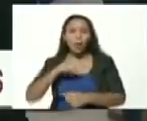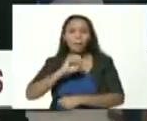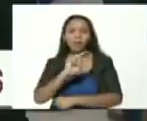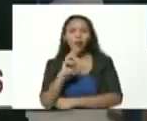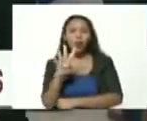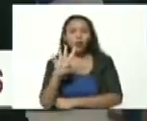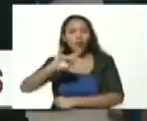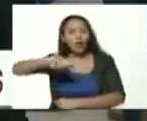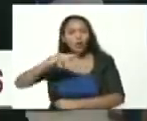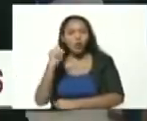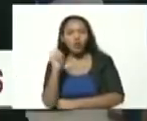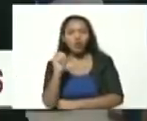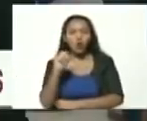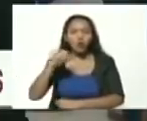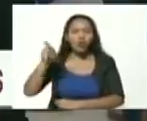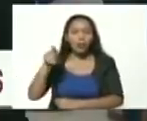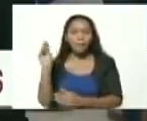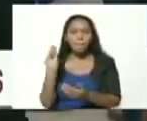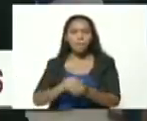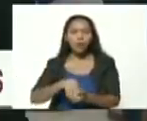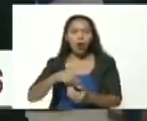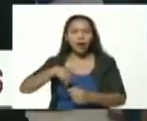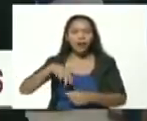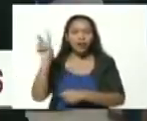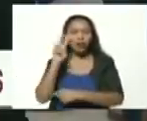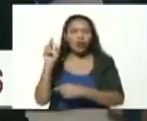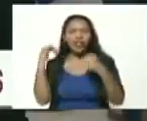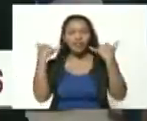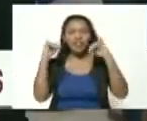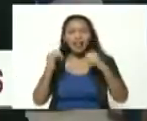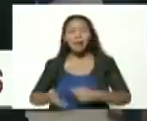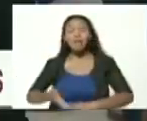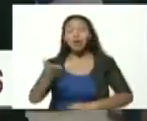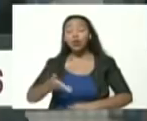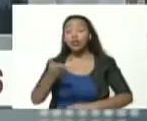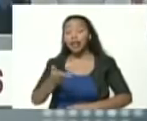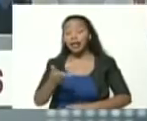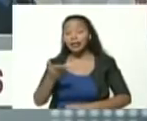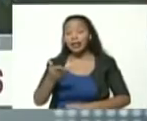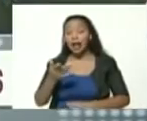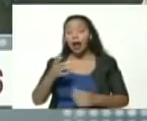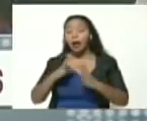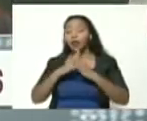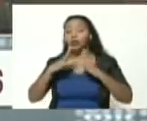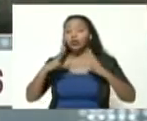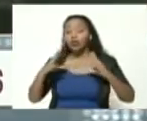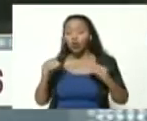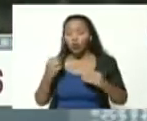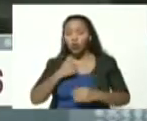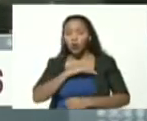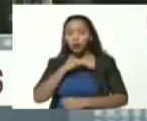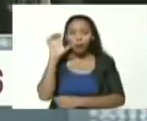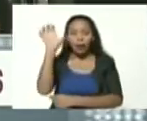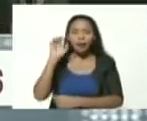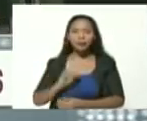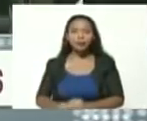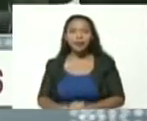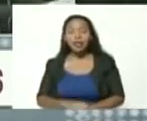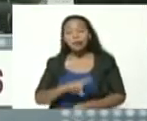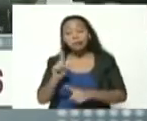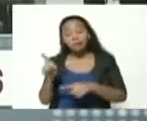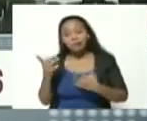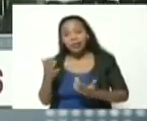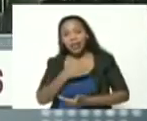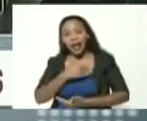a Venezuela a incorporarse a esta fiesta tan significativa para todo nuestro país. Así que,